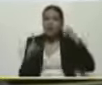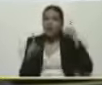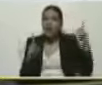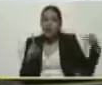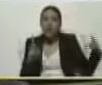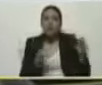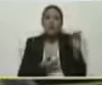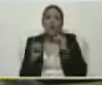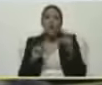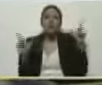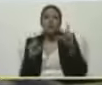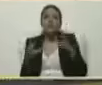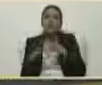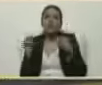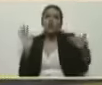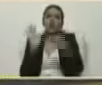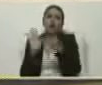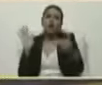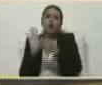acribillando a Chávez.